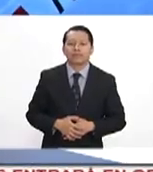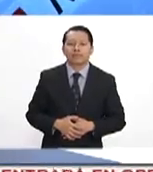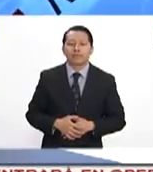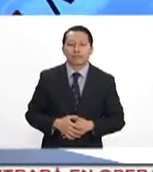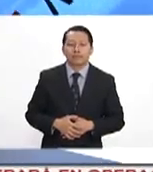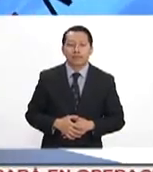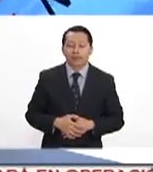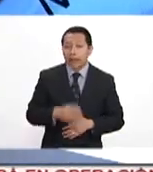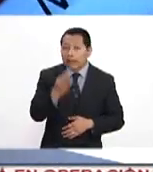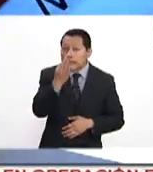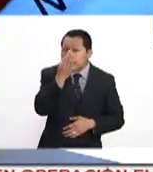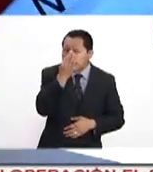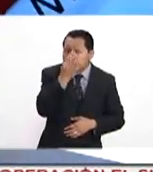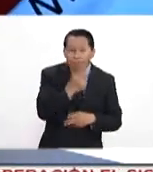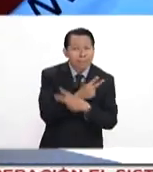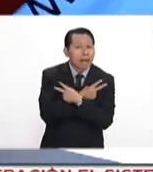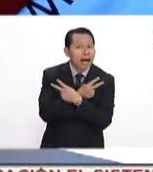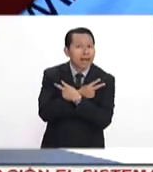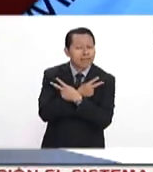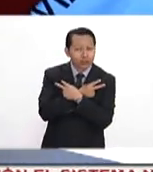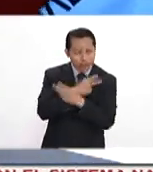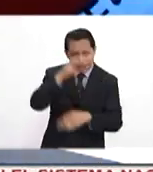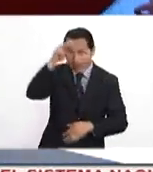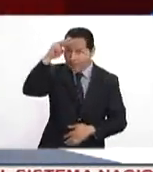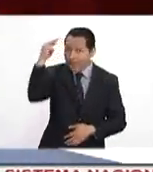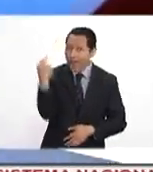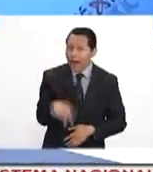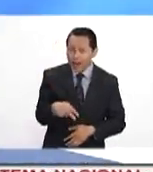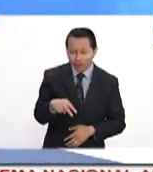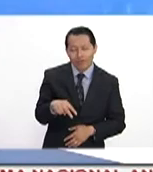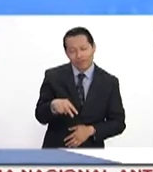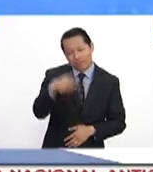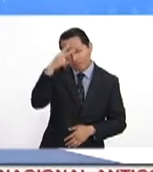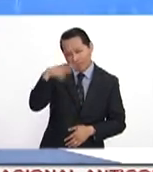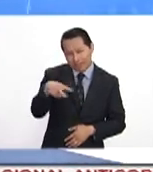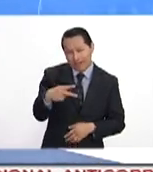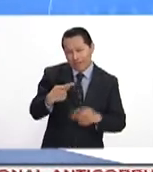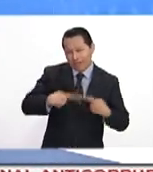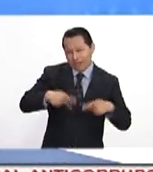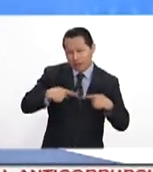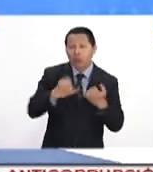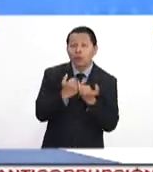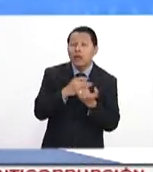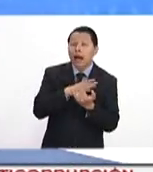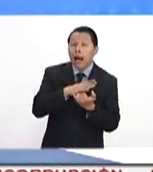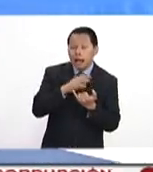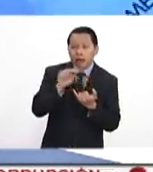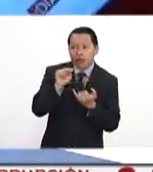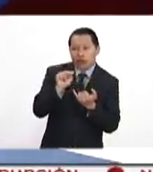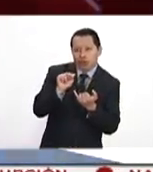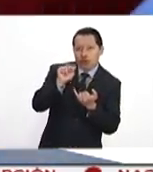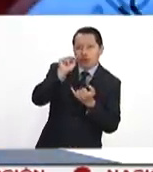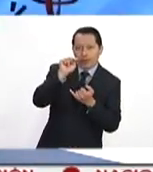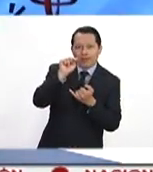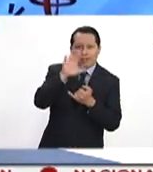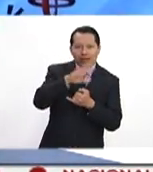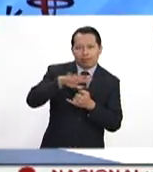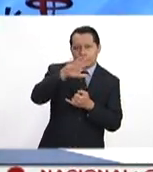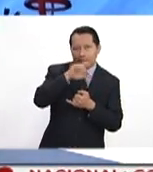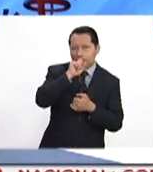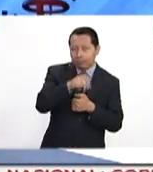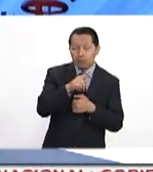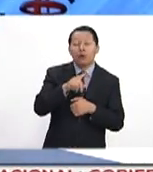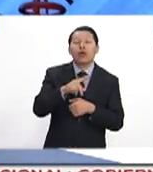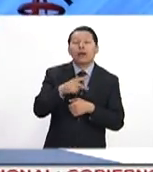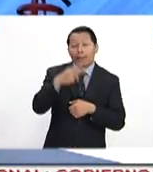Y ya están muy cerca las vacaciones de verano para los mexicanos, pero también para todo el hemisferio norte por lo menos. Y en nuestro